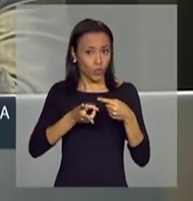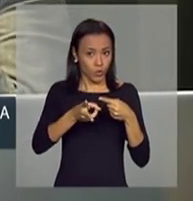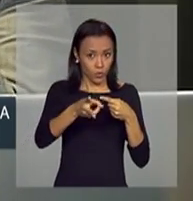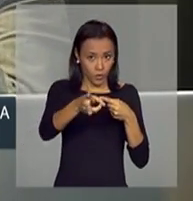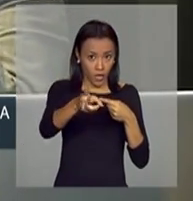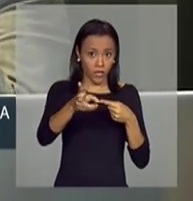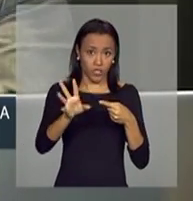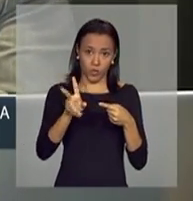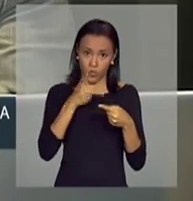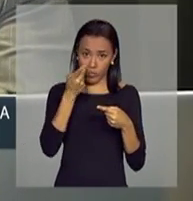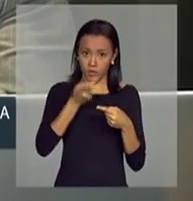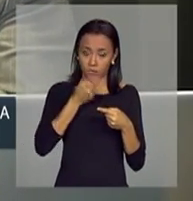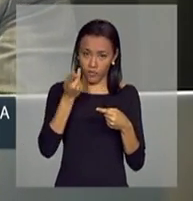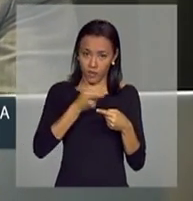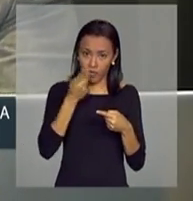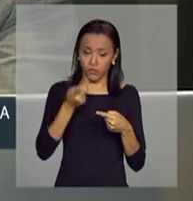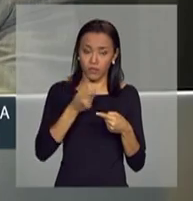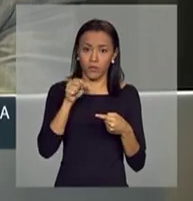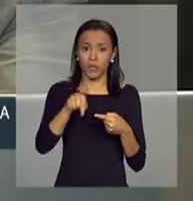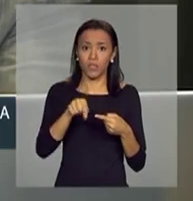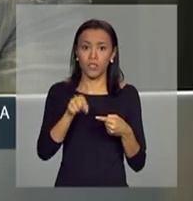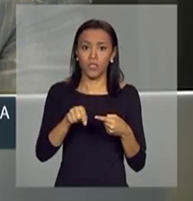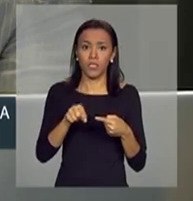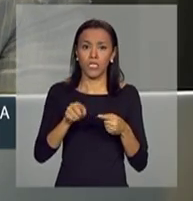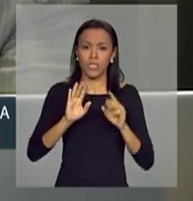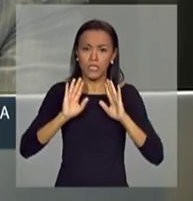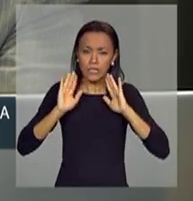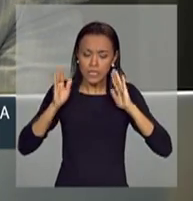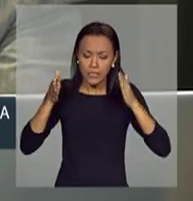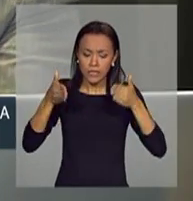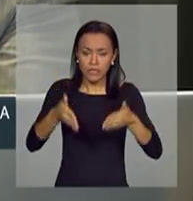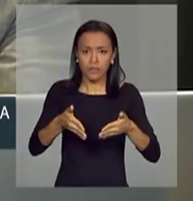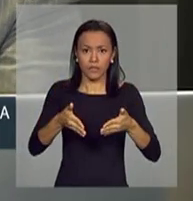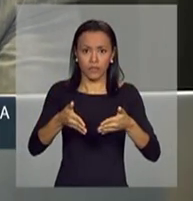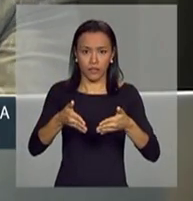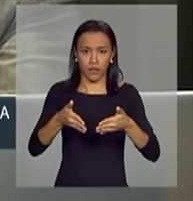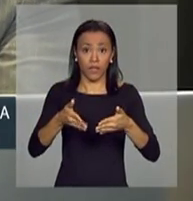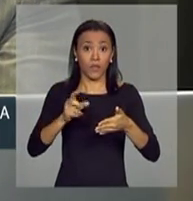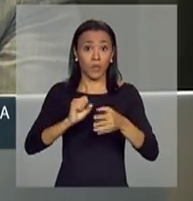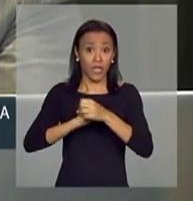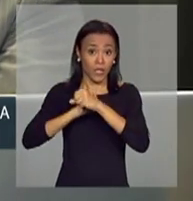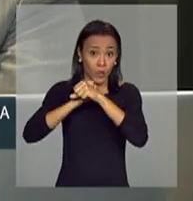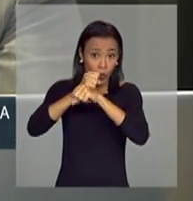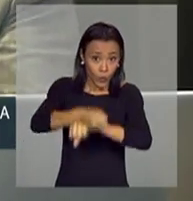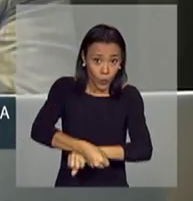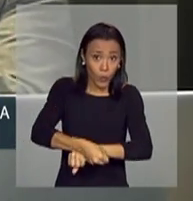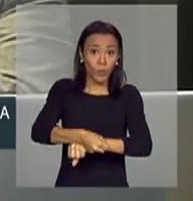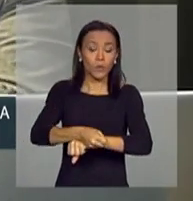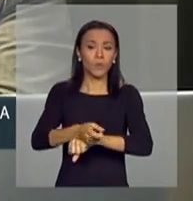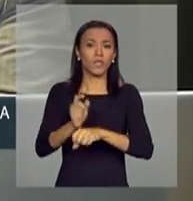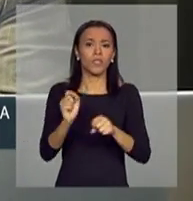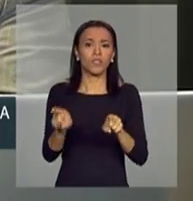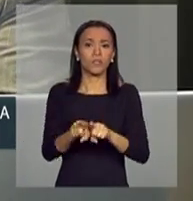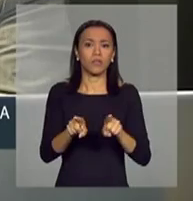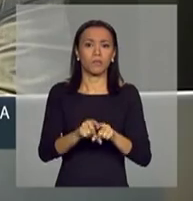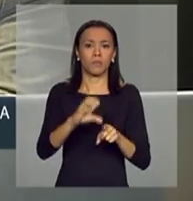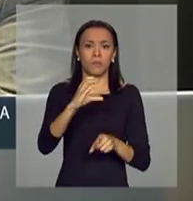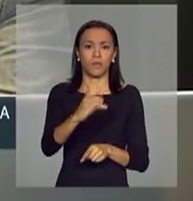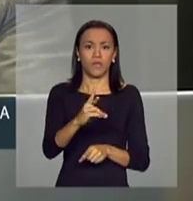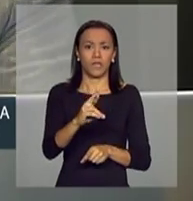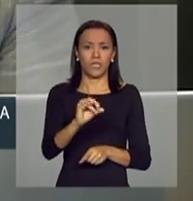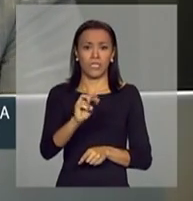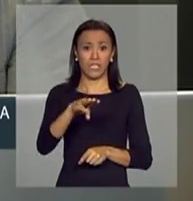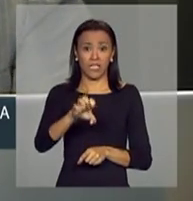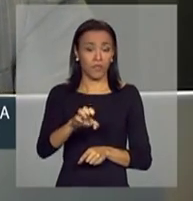una burocracia muy compleja que se transforma de una burocracia de la tortura y del crimen a una burocracia del silencio, y ese